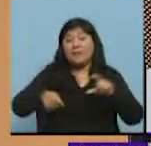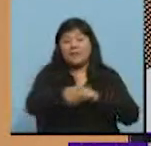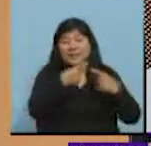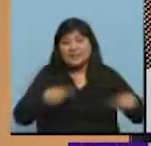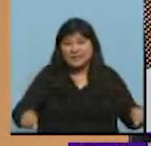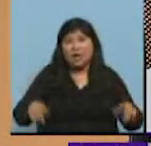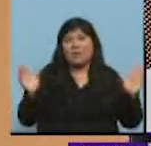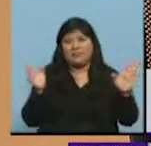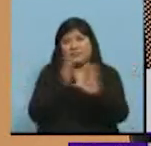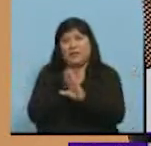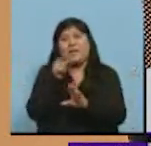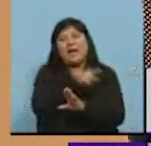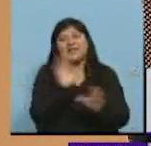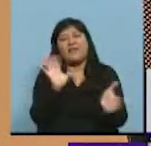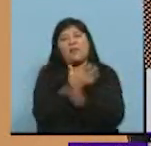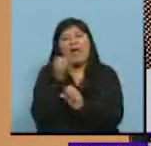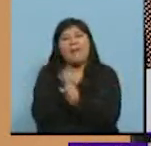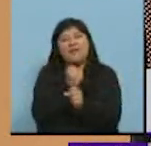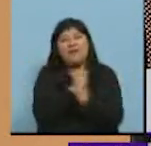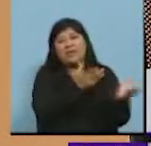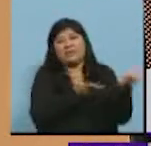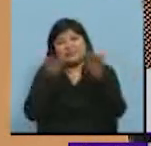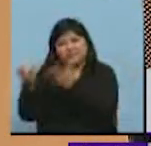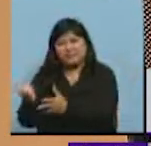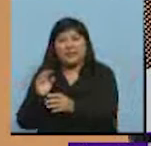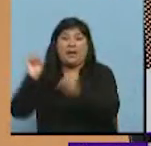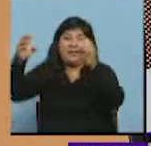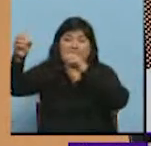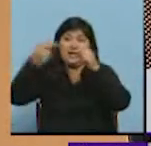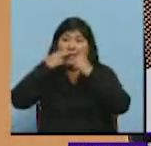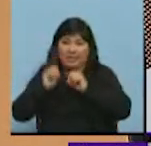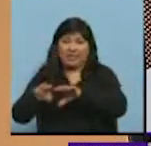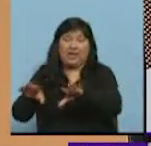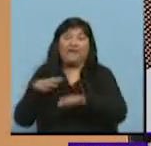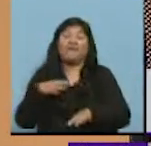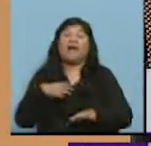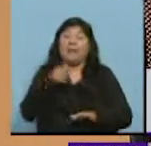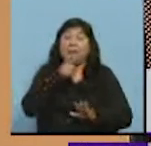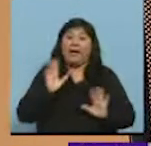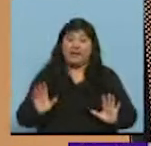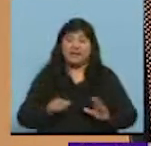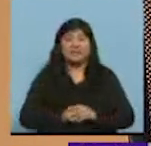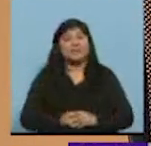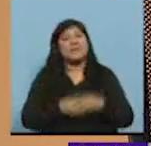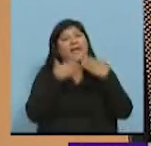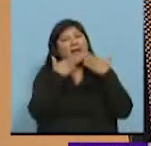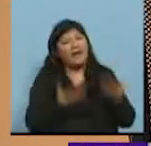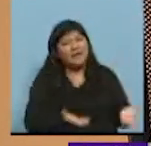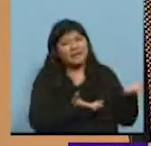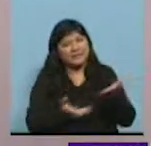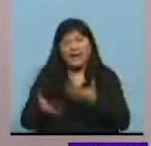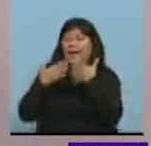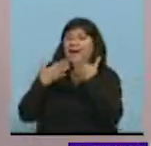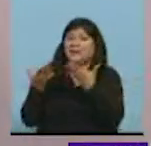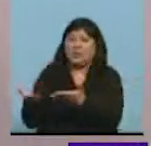para que tengamos la autorización legal para poder ingresar y energizar el barrio muchas gracias por el call por favor gracias a ustedes por el espacio